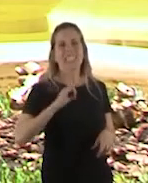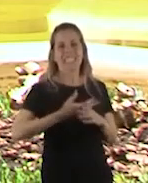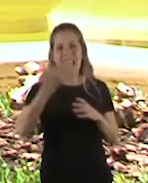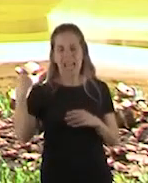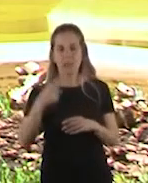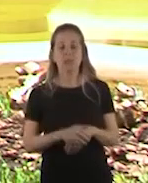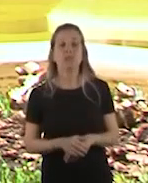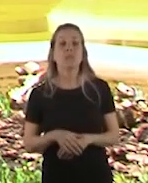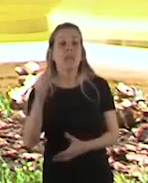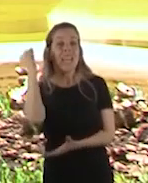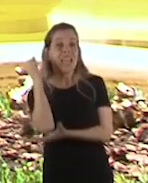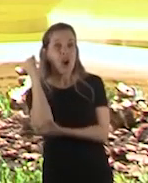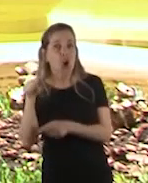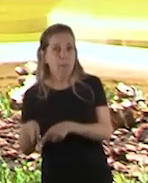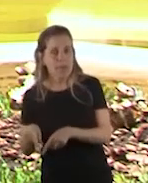La actividad económica está